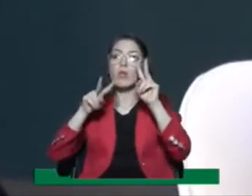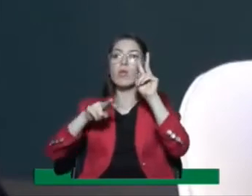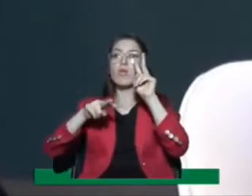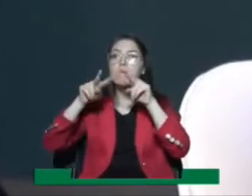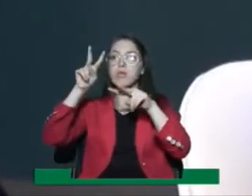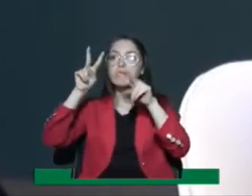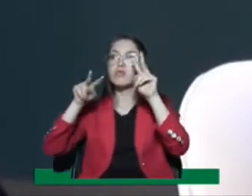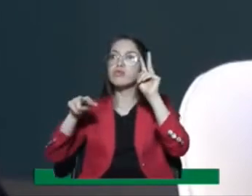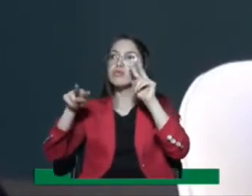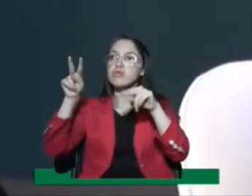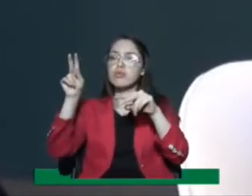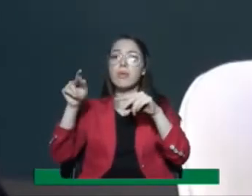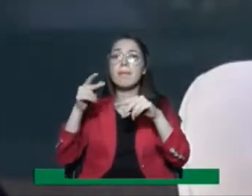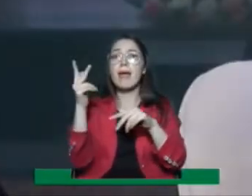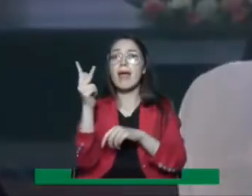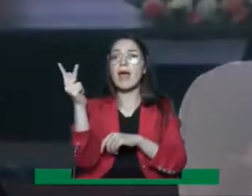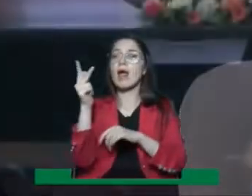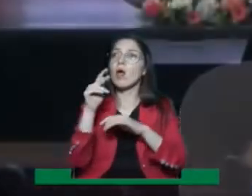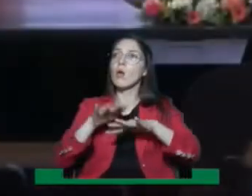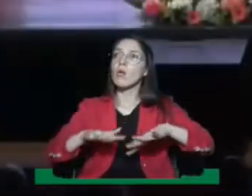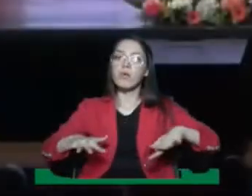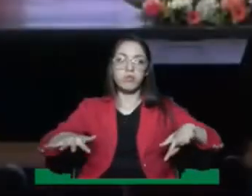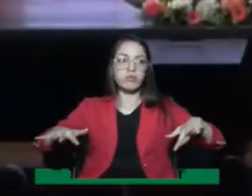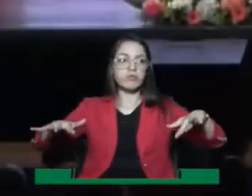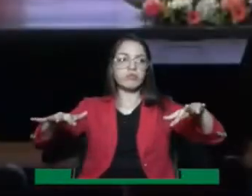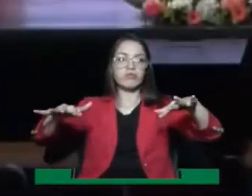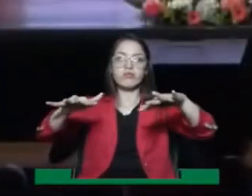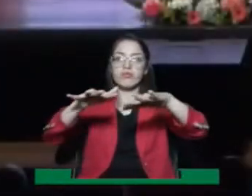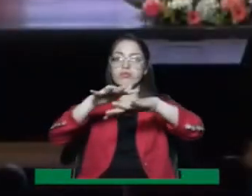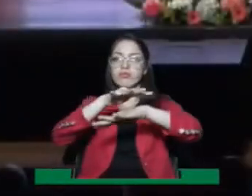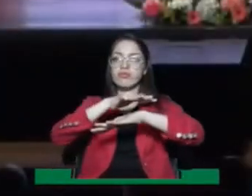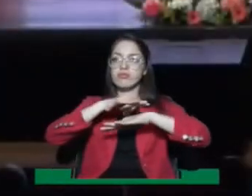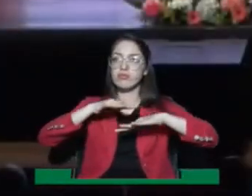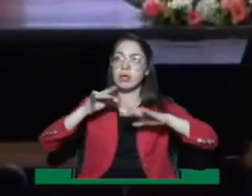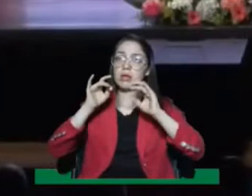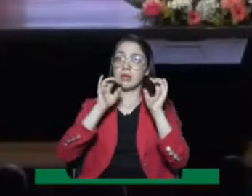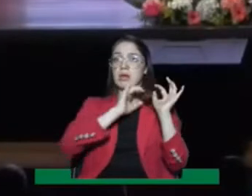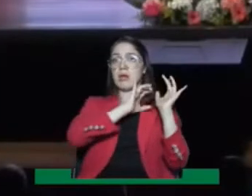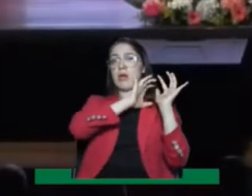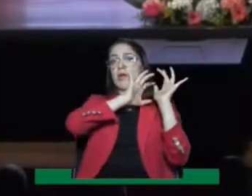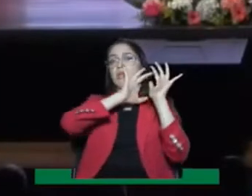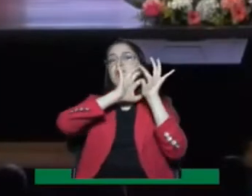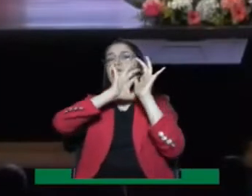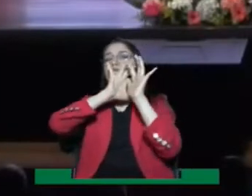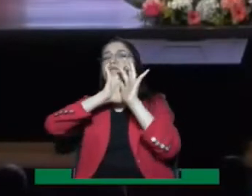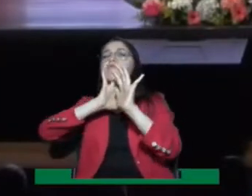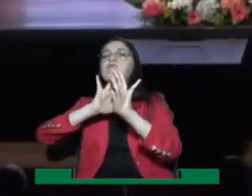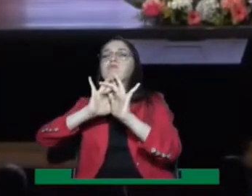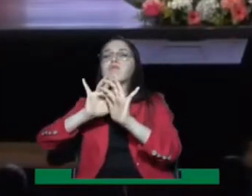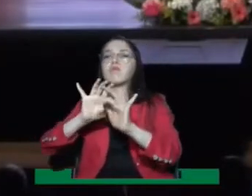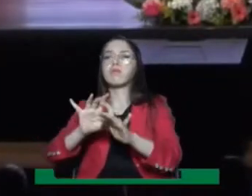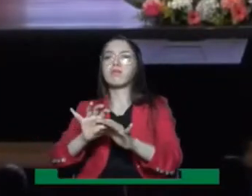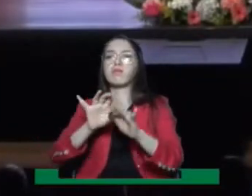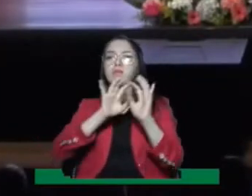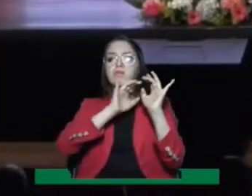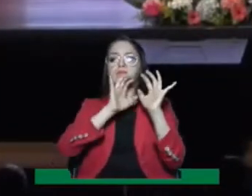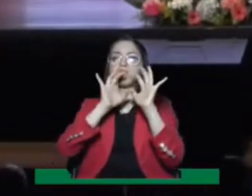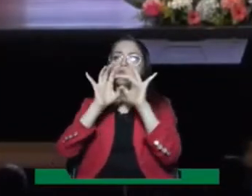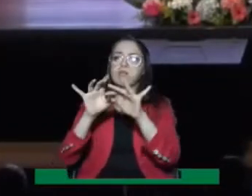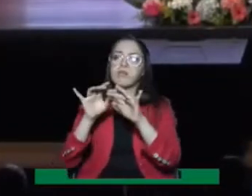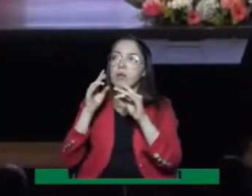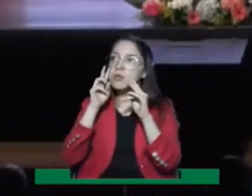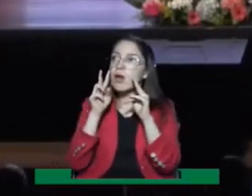y otros lugares donde la gente llega masivamente a disfrutar cierto a consumir el